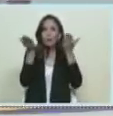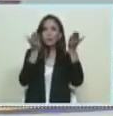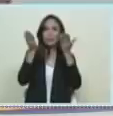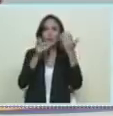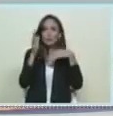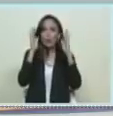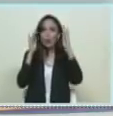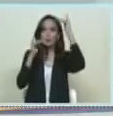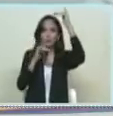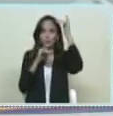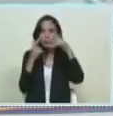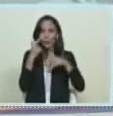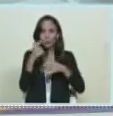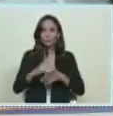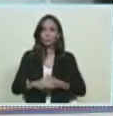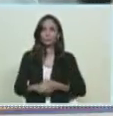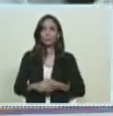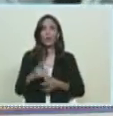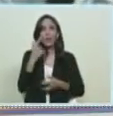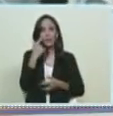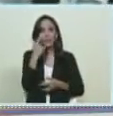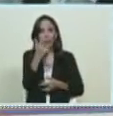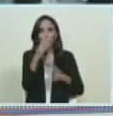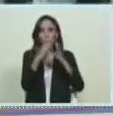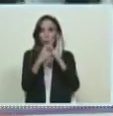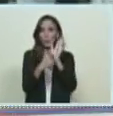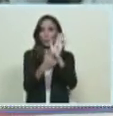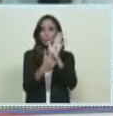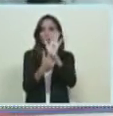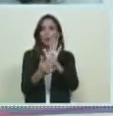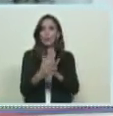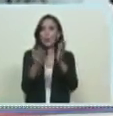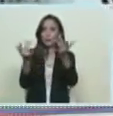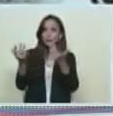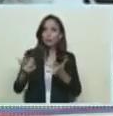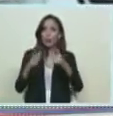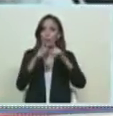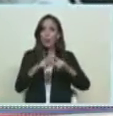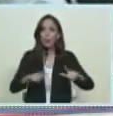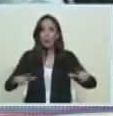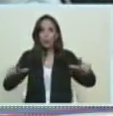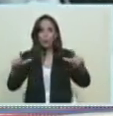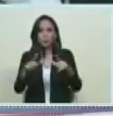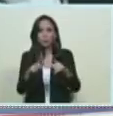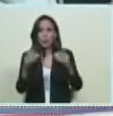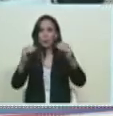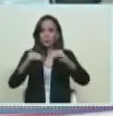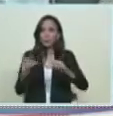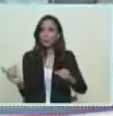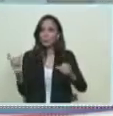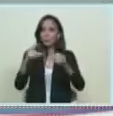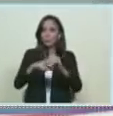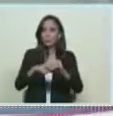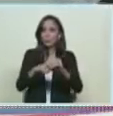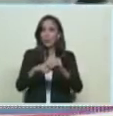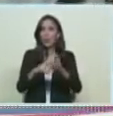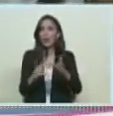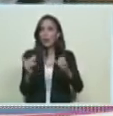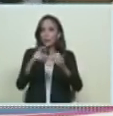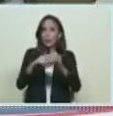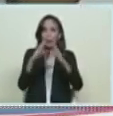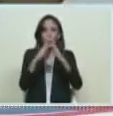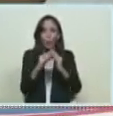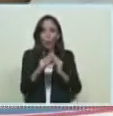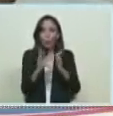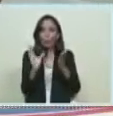de la misión Gripolta. Como usted puede observar, presidente, ellos son recibidos en este espacio donde inmediatamente pasan ya pues a todo